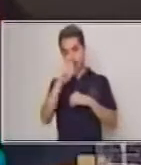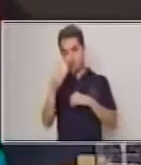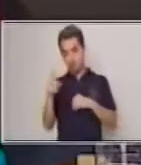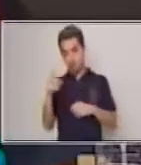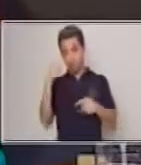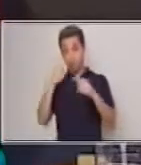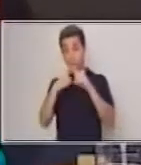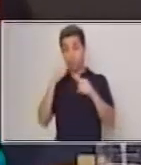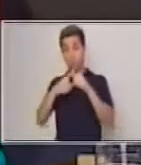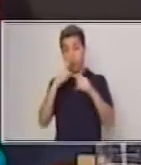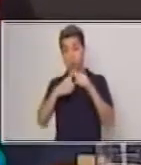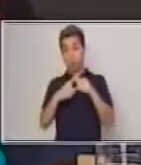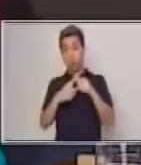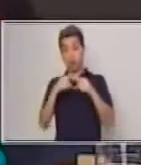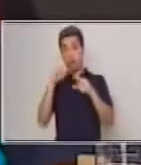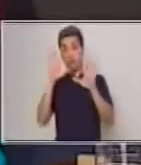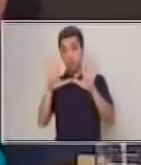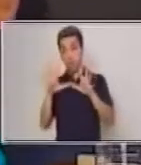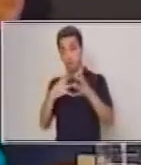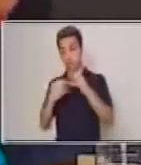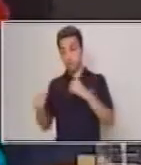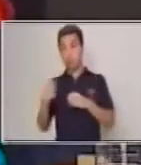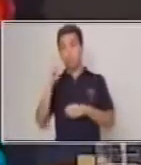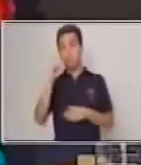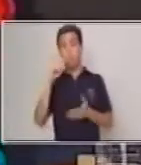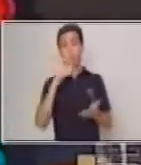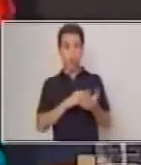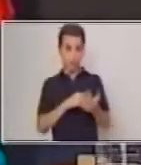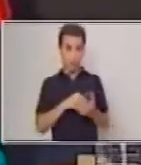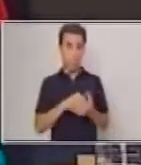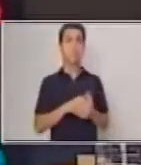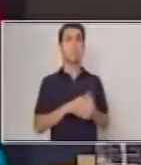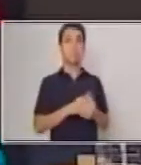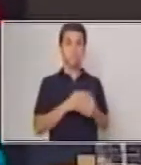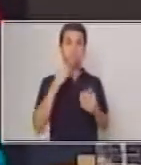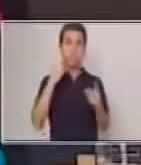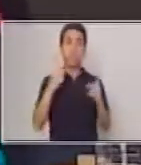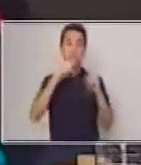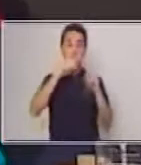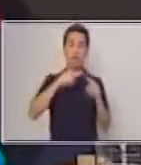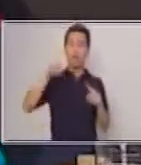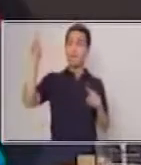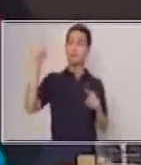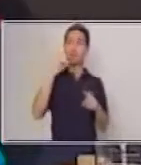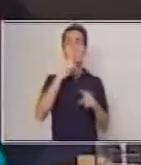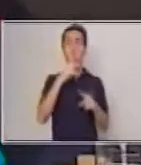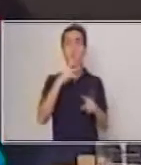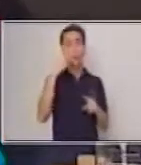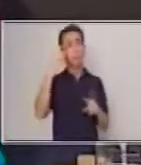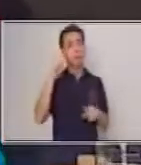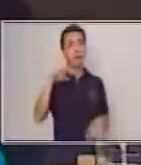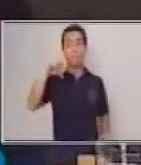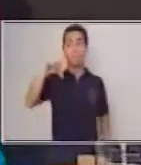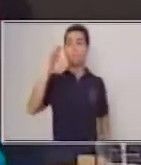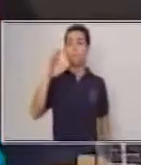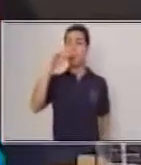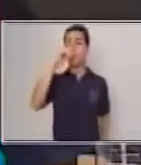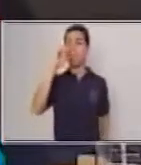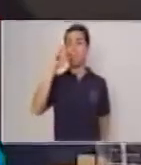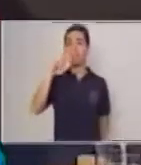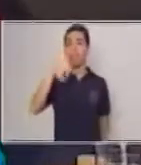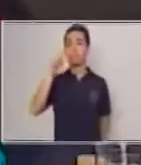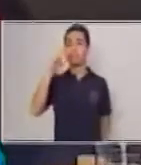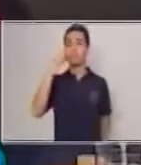potencia. En la clase anterior nos basamos en que la potencia, la